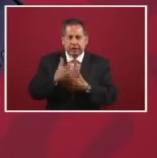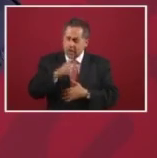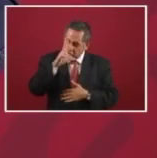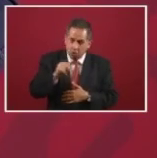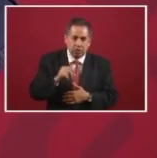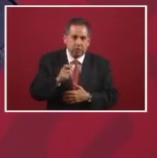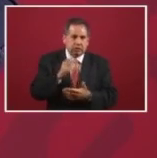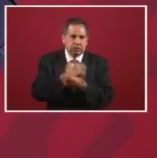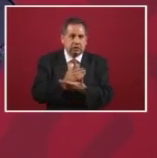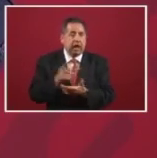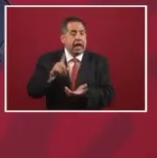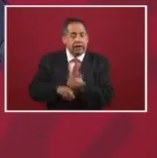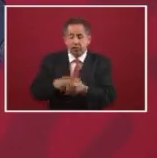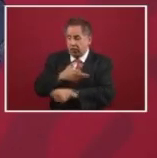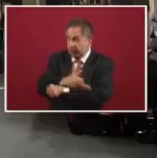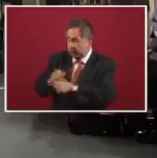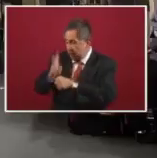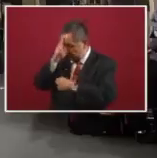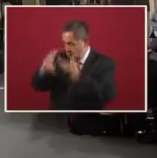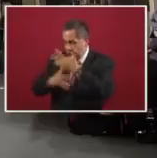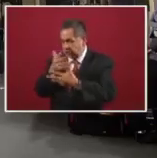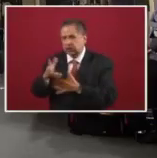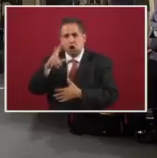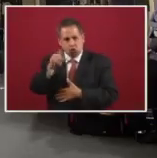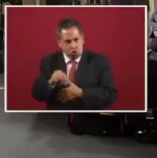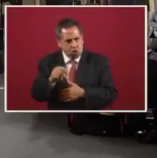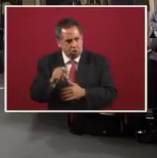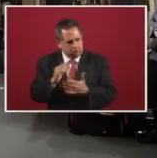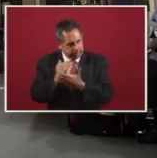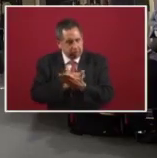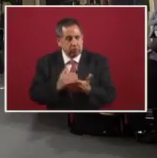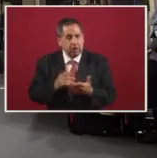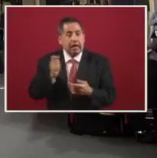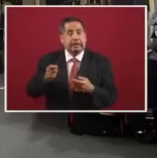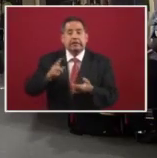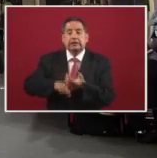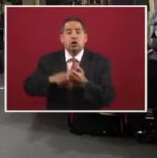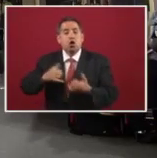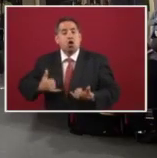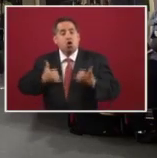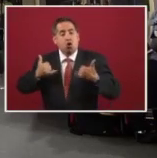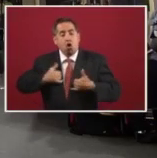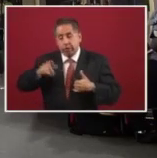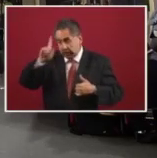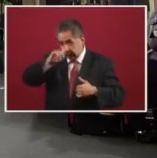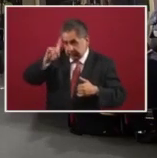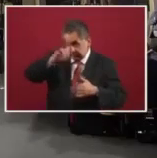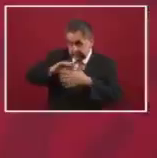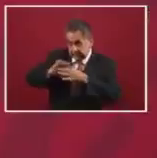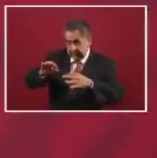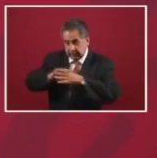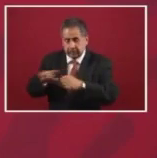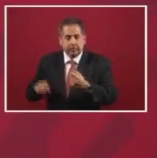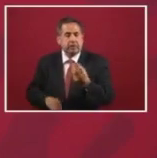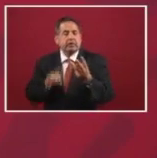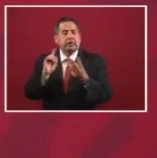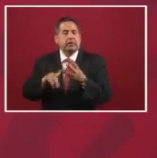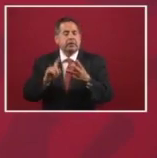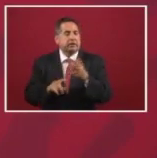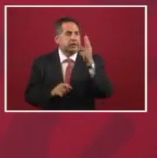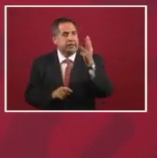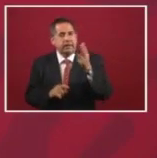al interior de las familias, manejado por los jóvenes, no a la violencia. El tercer